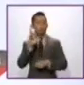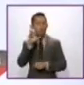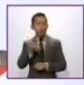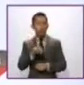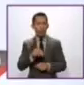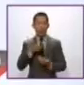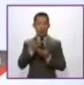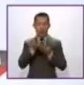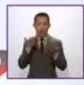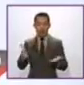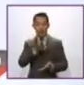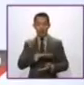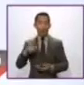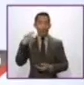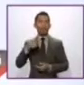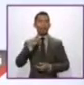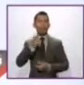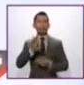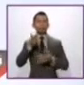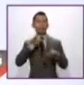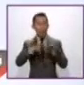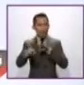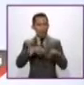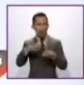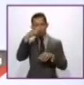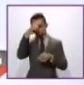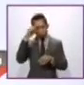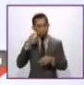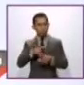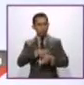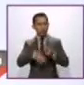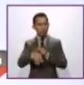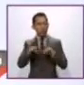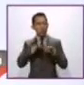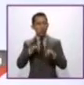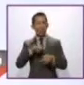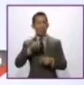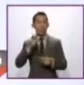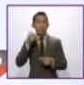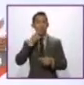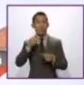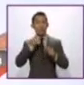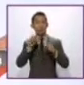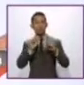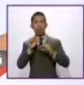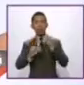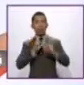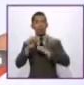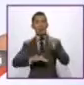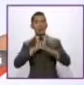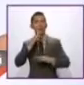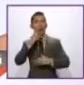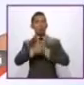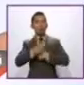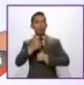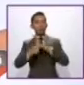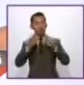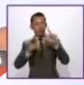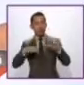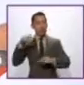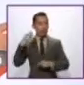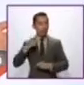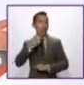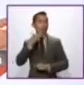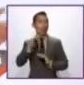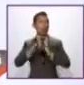una tierra que trabaja, una tierra que se ha empeñado estar en los primeros lugares de crecimiento y de competitividad a nivel nacional. No